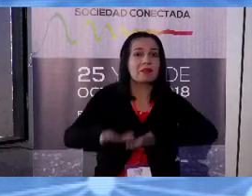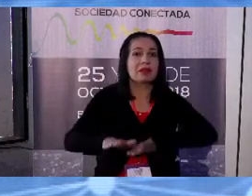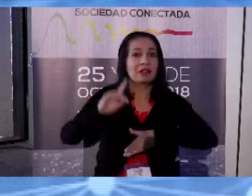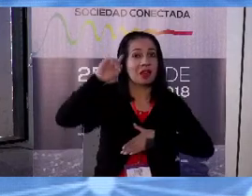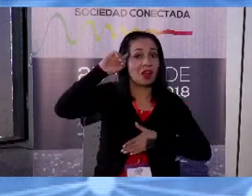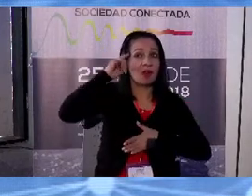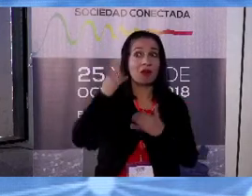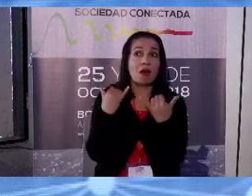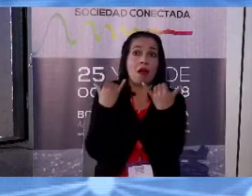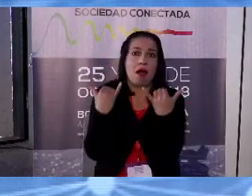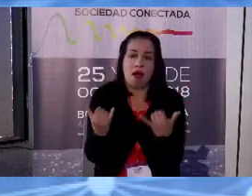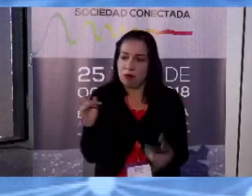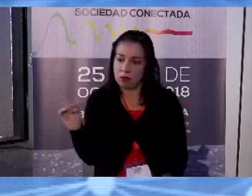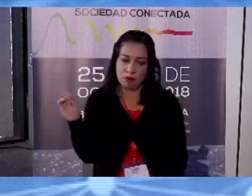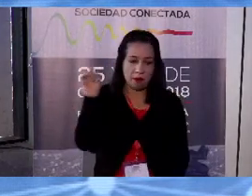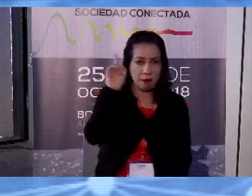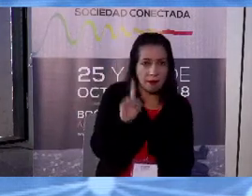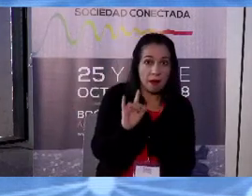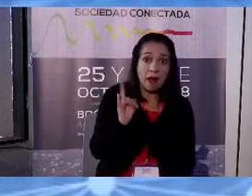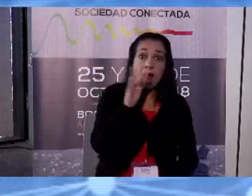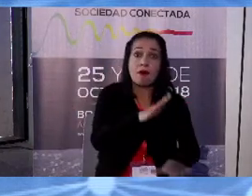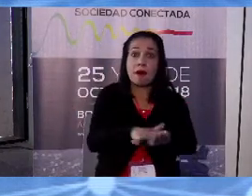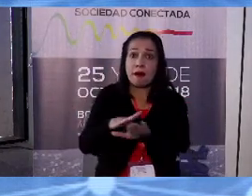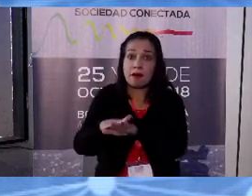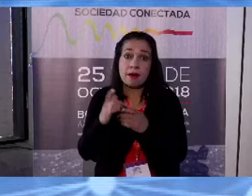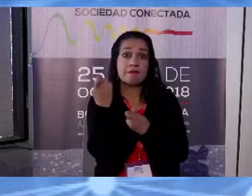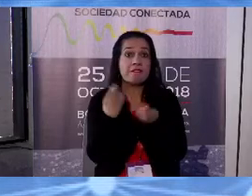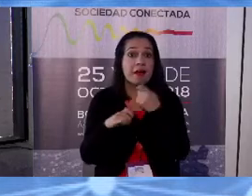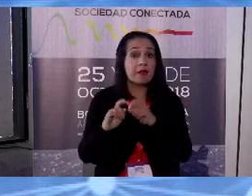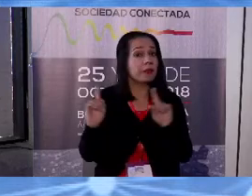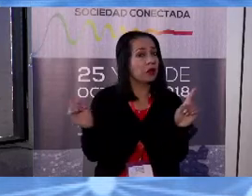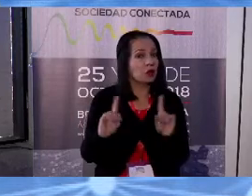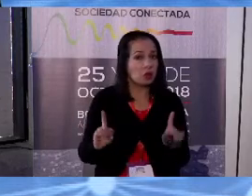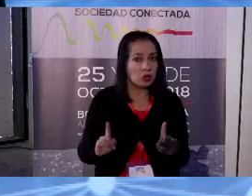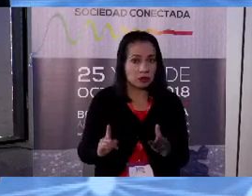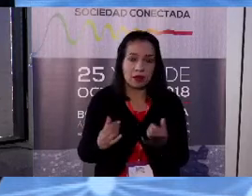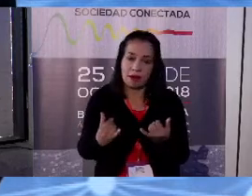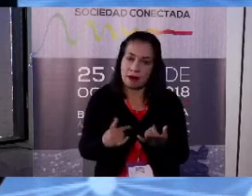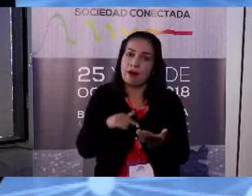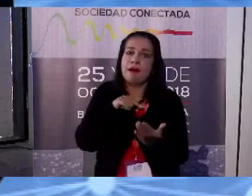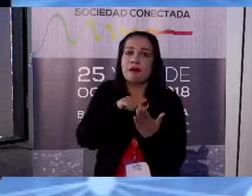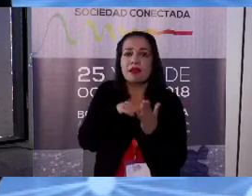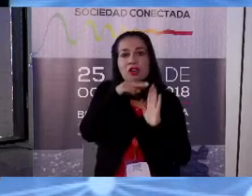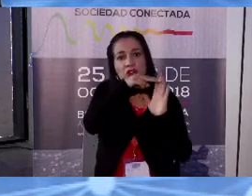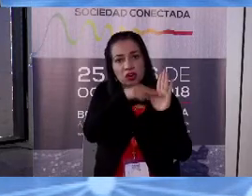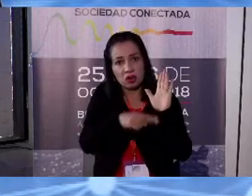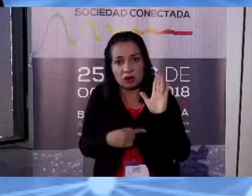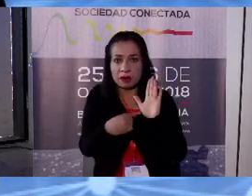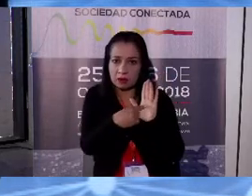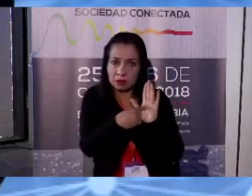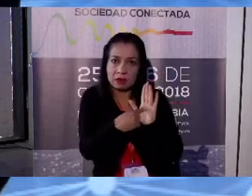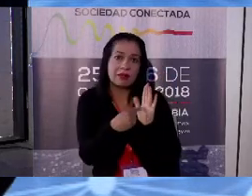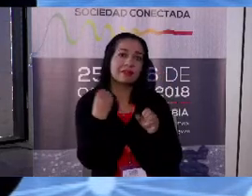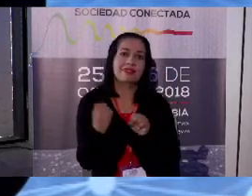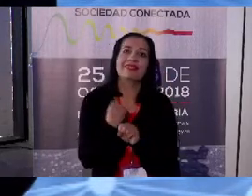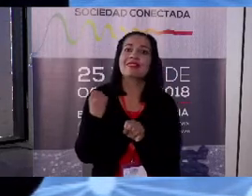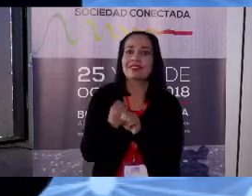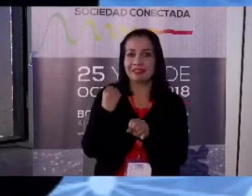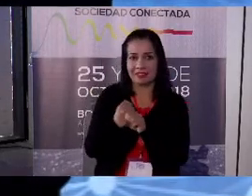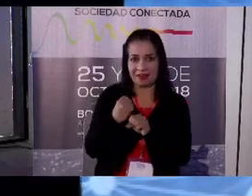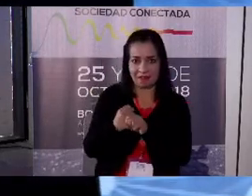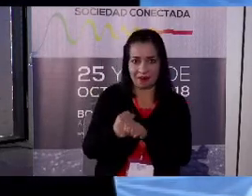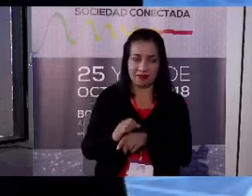gobierno actual que vengo a vender algo Esto es lo que dice las normas y sobre lo que se está